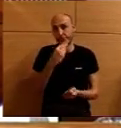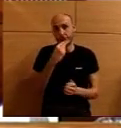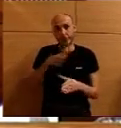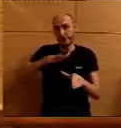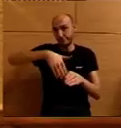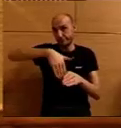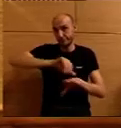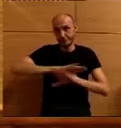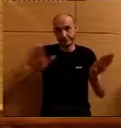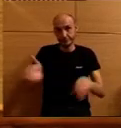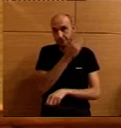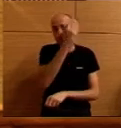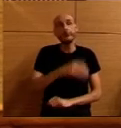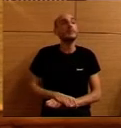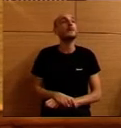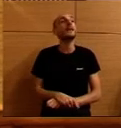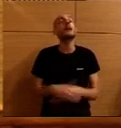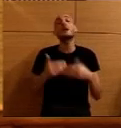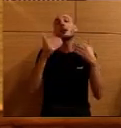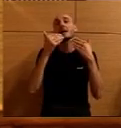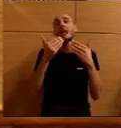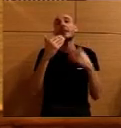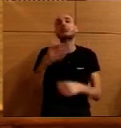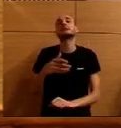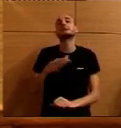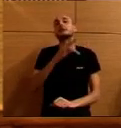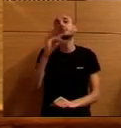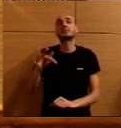Gràcies, senyor Mascarell. Señor Giner.